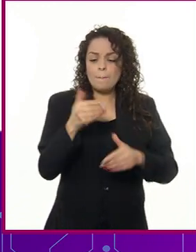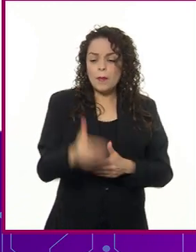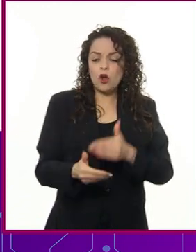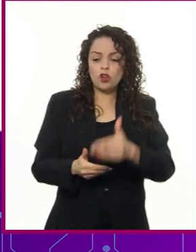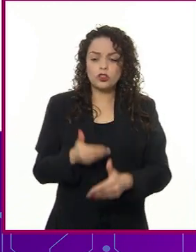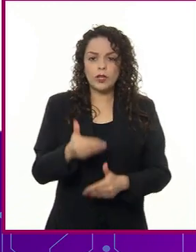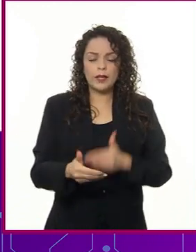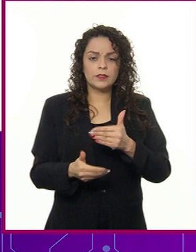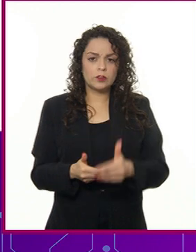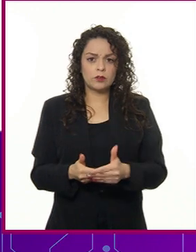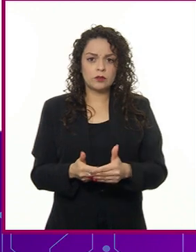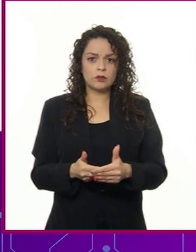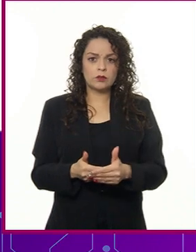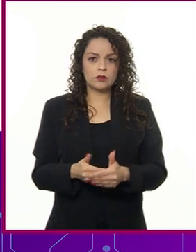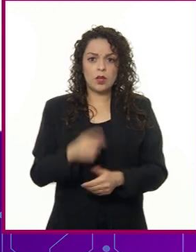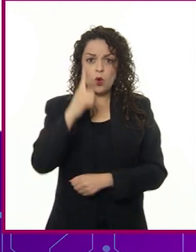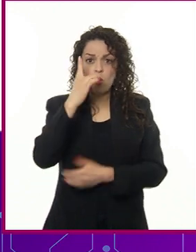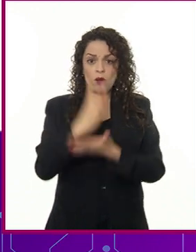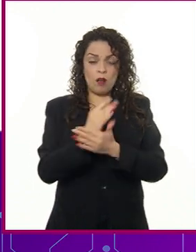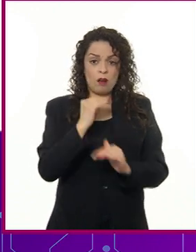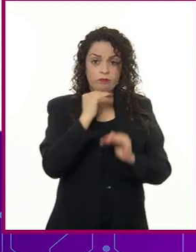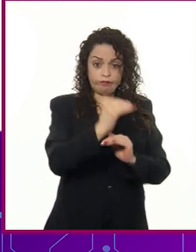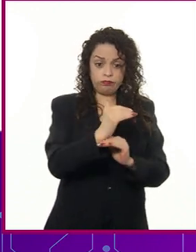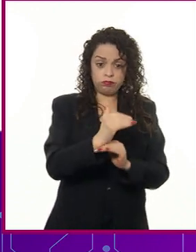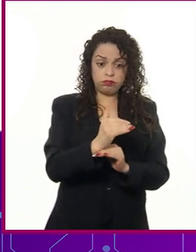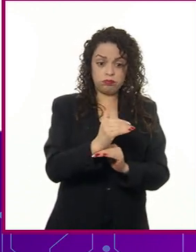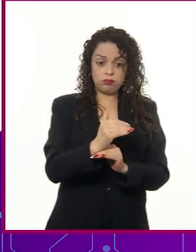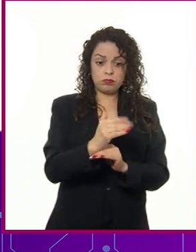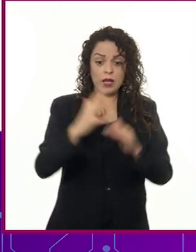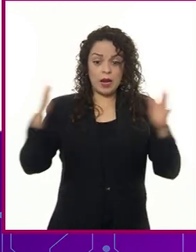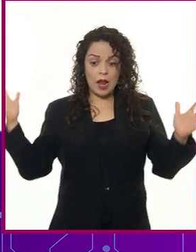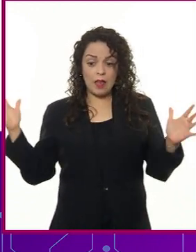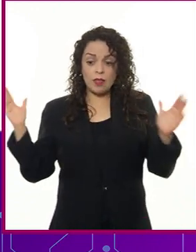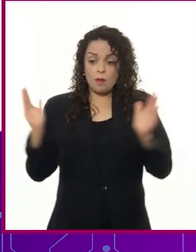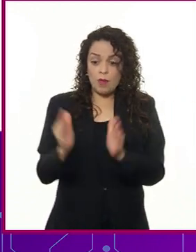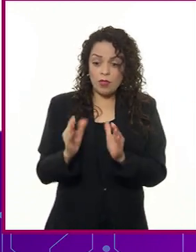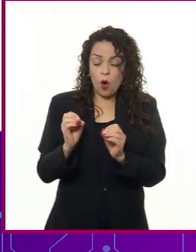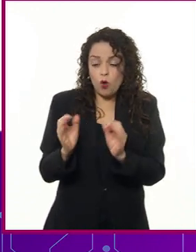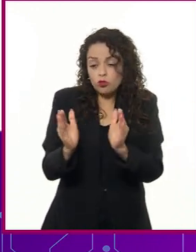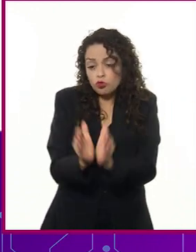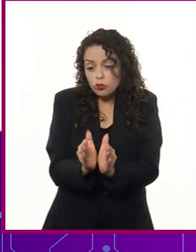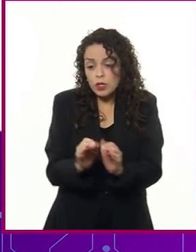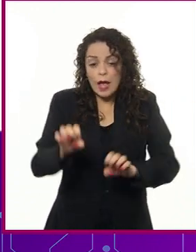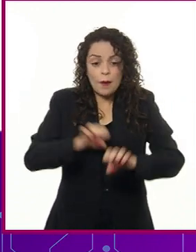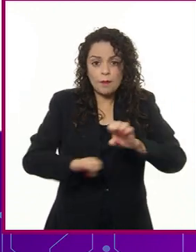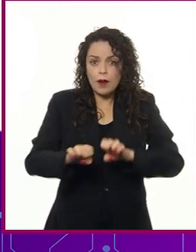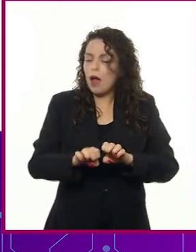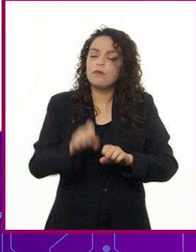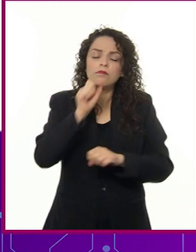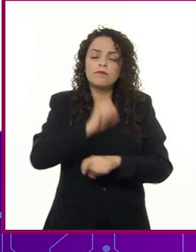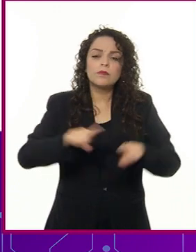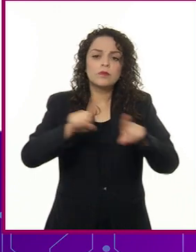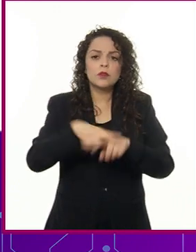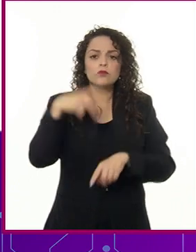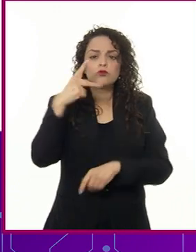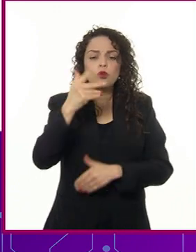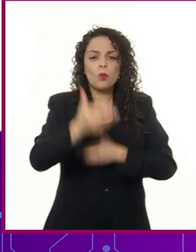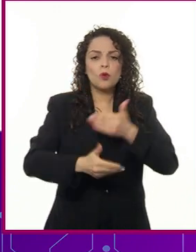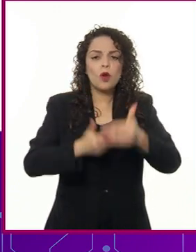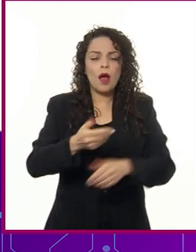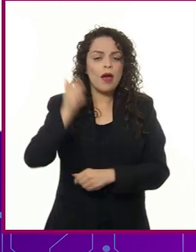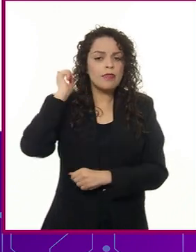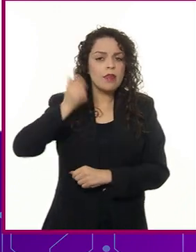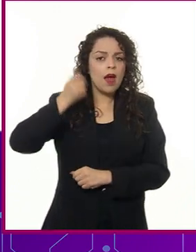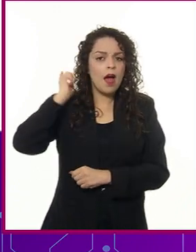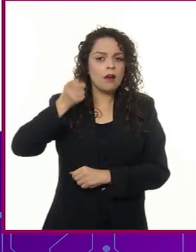y no se limita a las grandes, medianas y pequeñas empresas, sino también a los procesos diarios en negocios